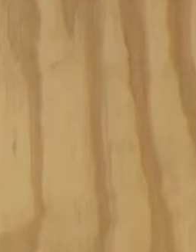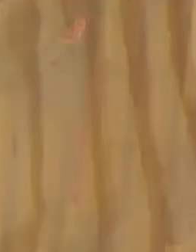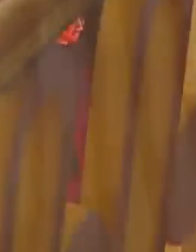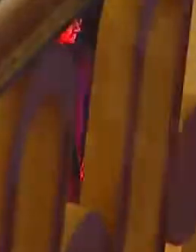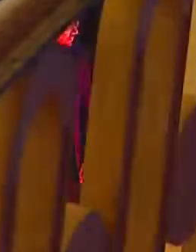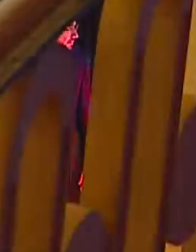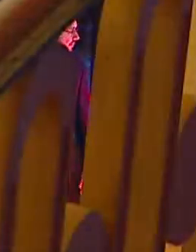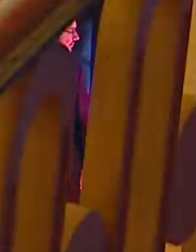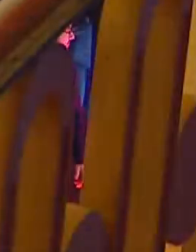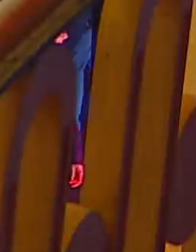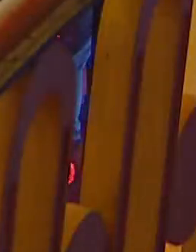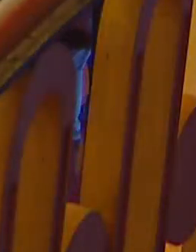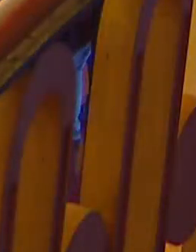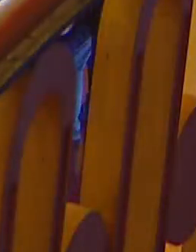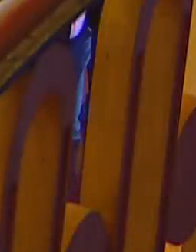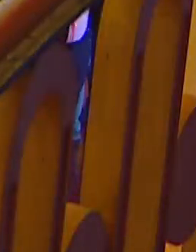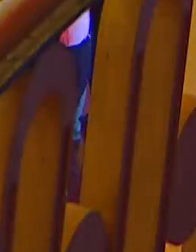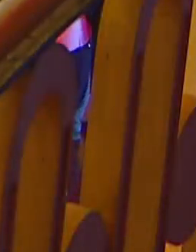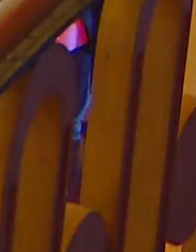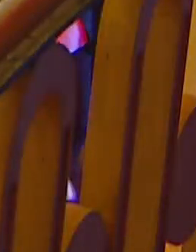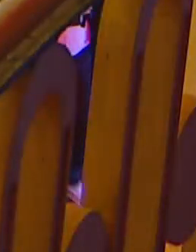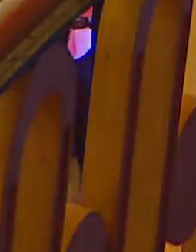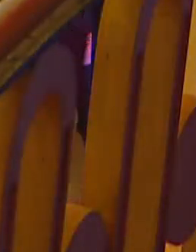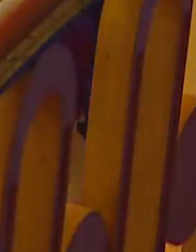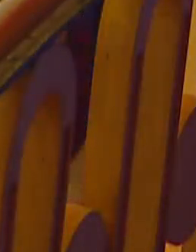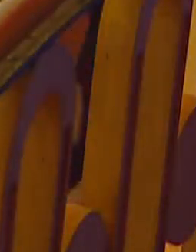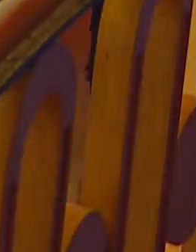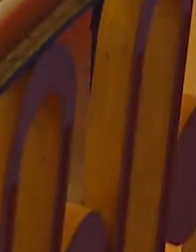Los esperamos entonces del otro lado, allí en el